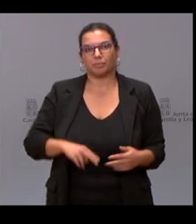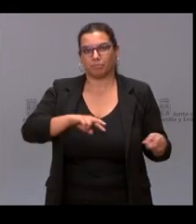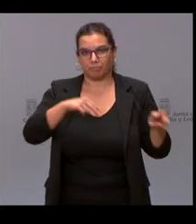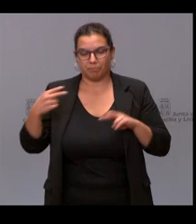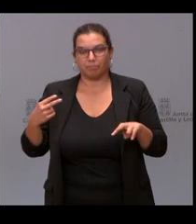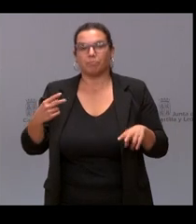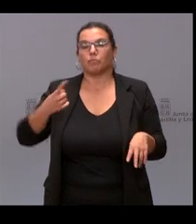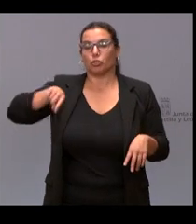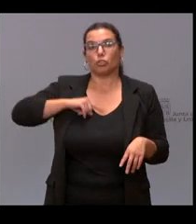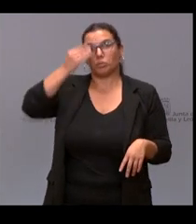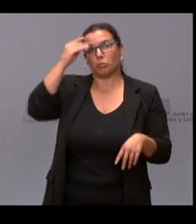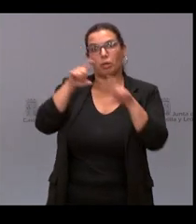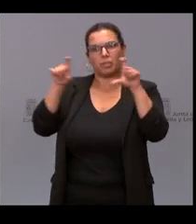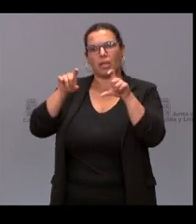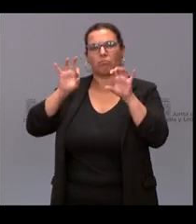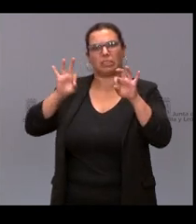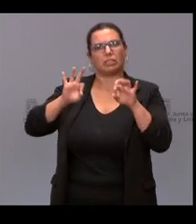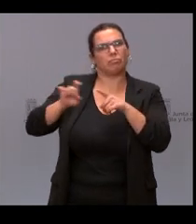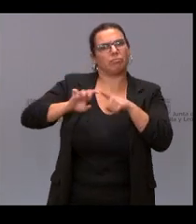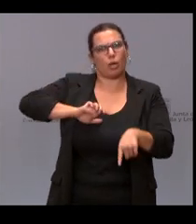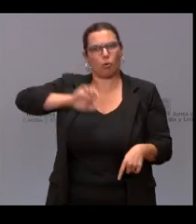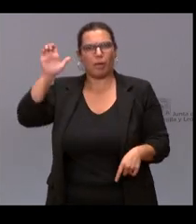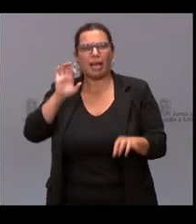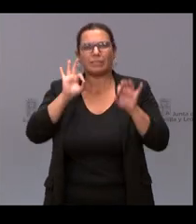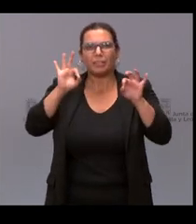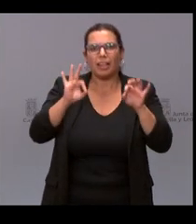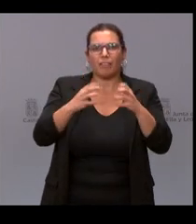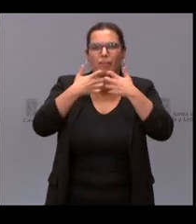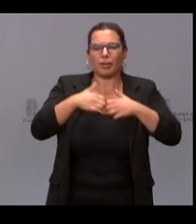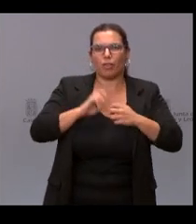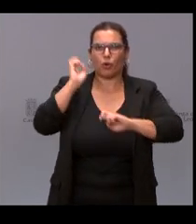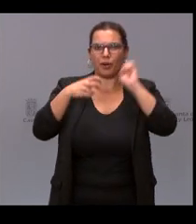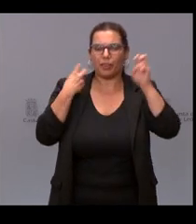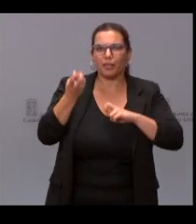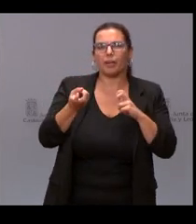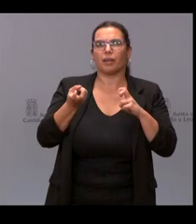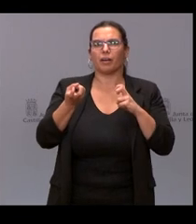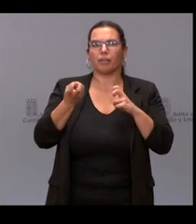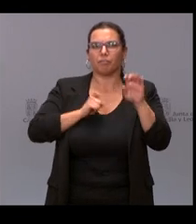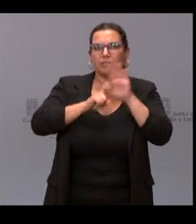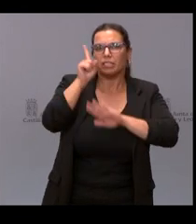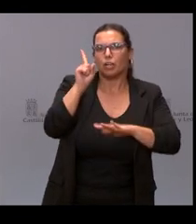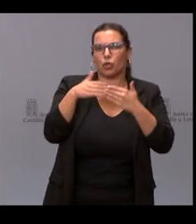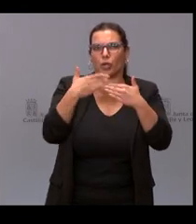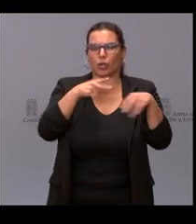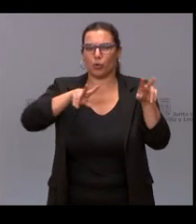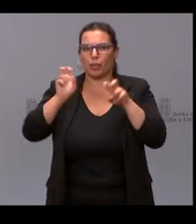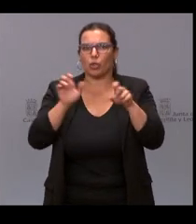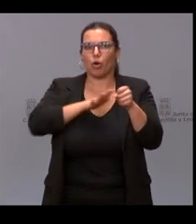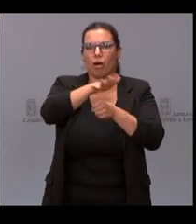consideramos una empresa muy europea especializada en la fabricación, en el reciclado, en el desarrollo de innovación en el